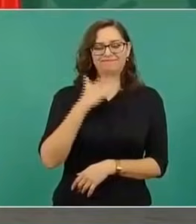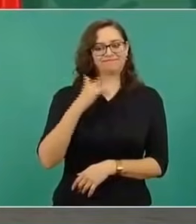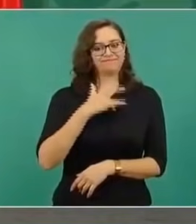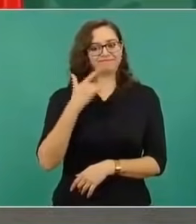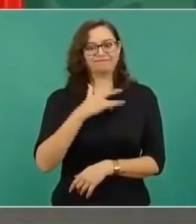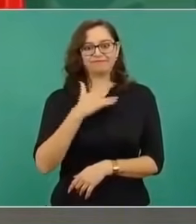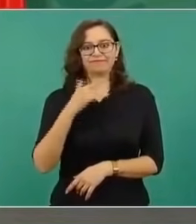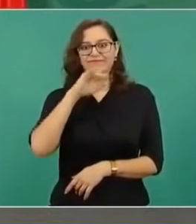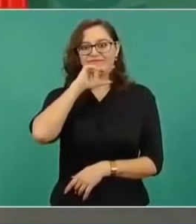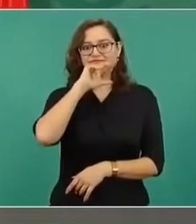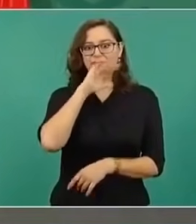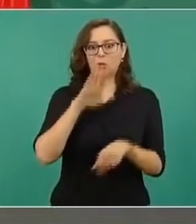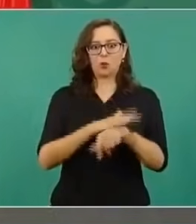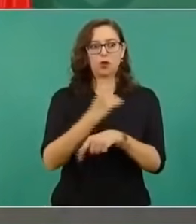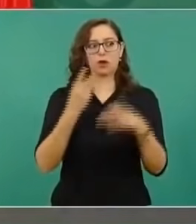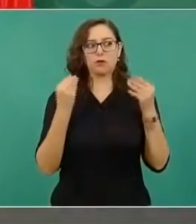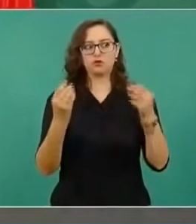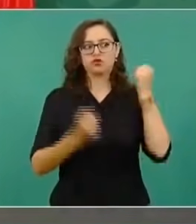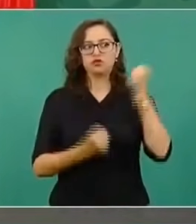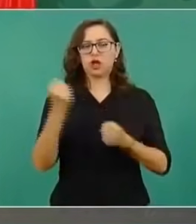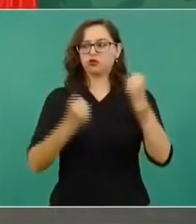porque pasaban los carros.